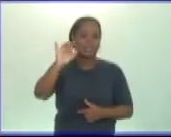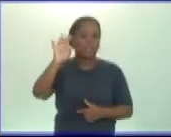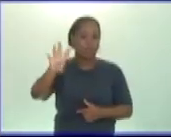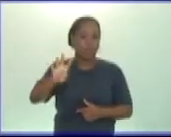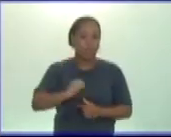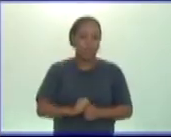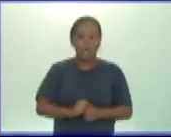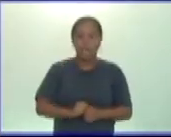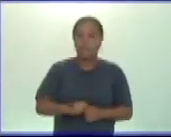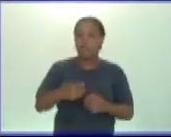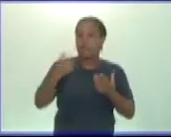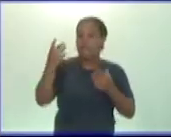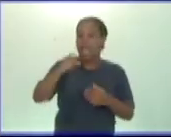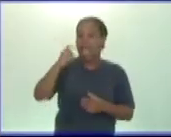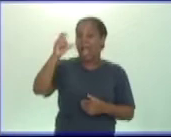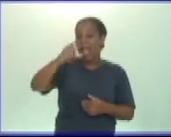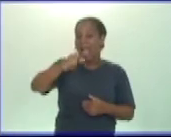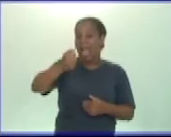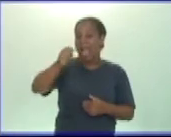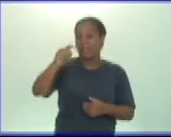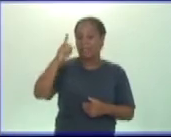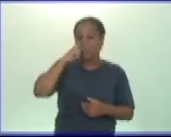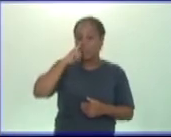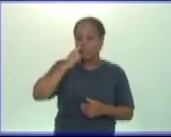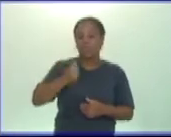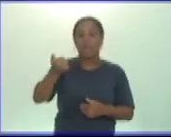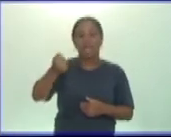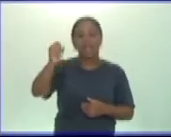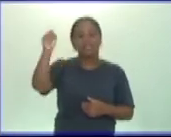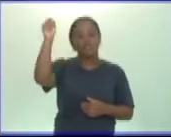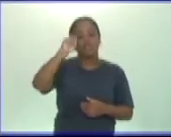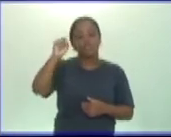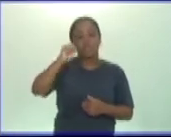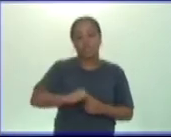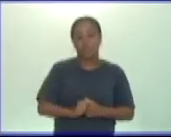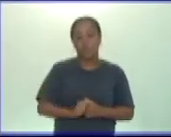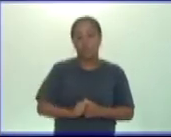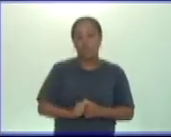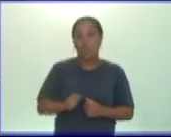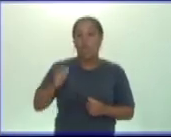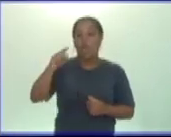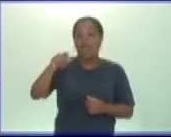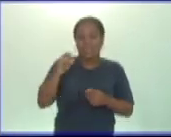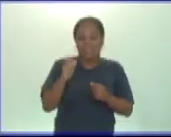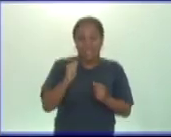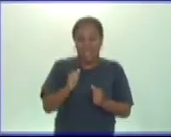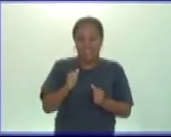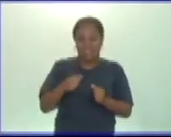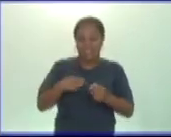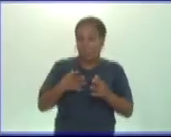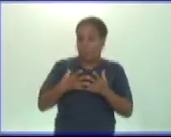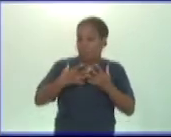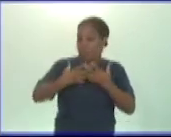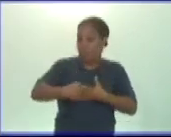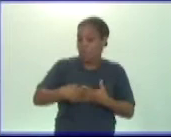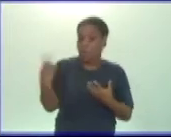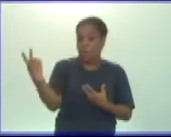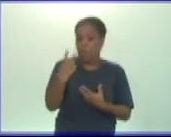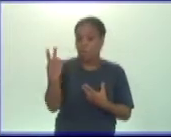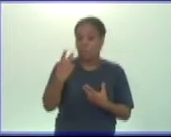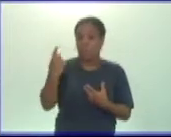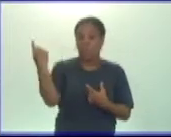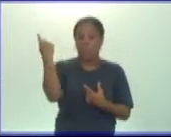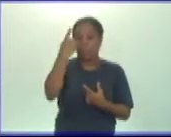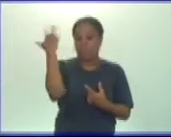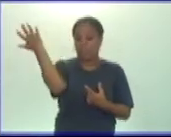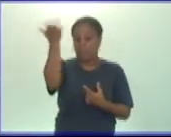son ácidos nítricos y el ácido sulfúrico. Se forman por la oxidación de los dos principales contaminantes